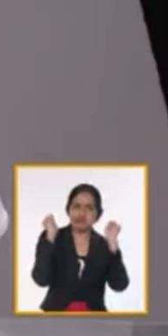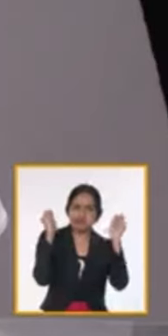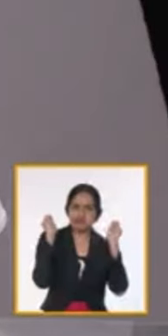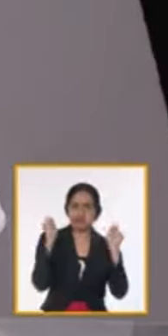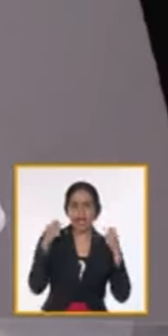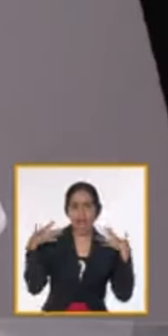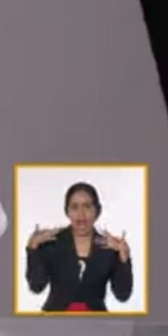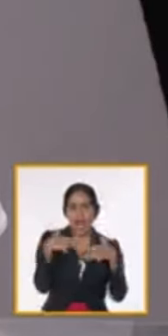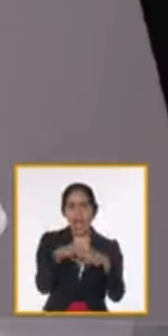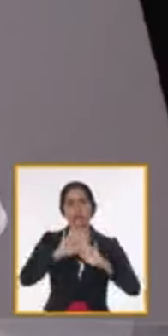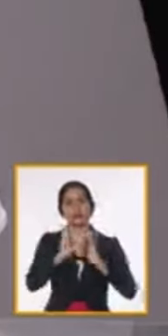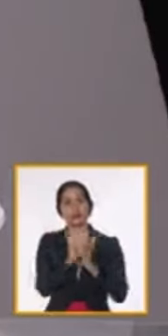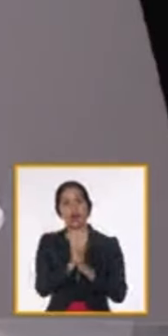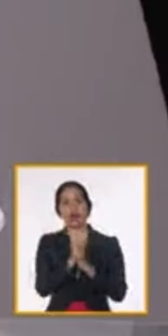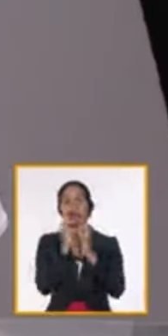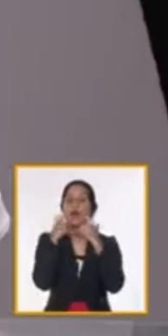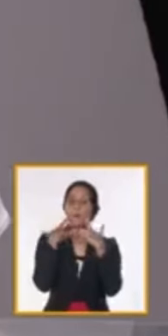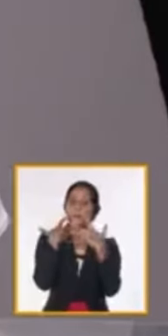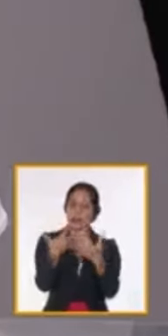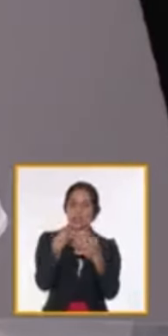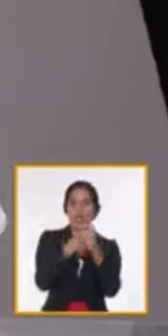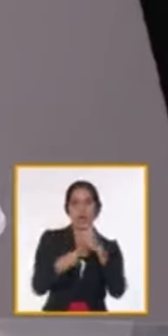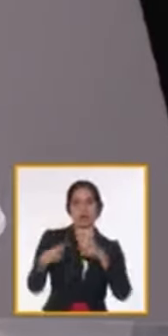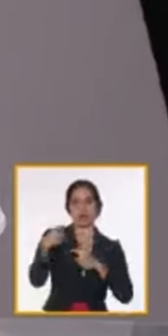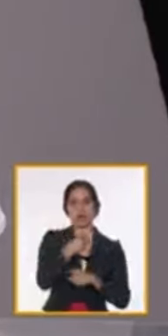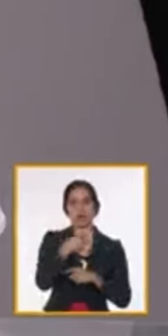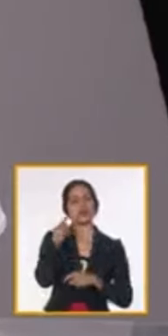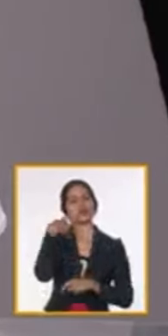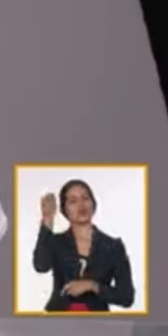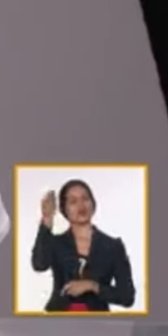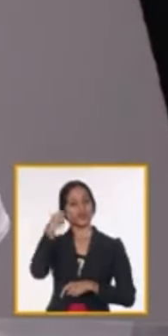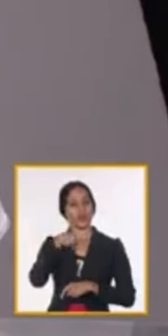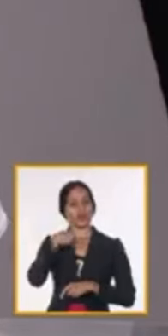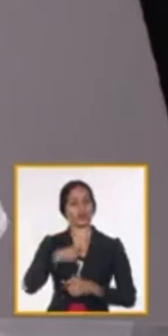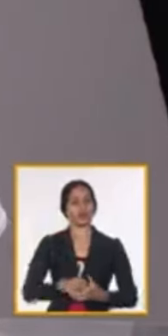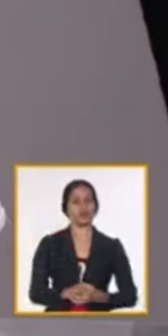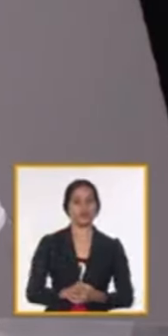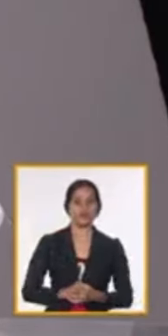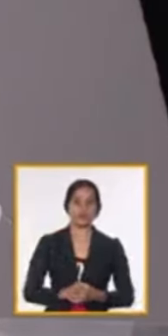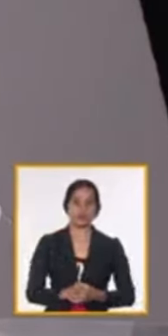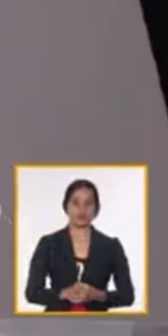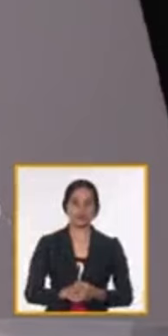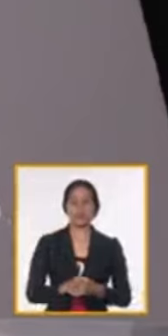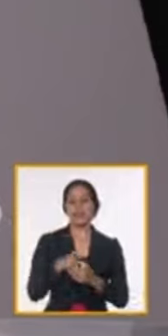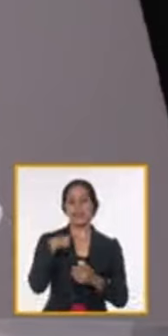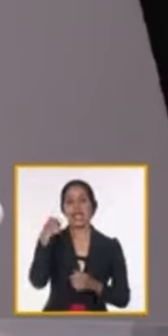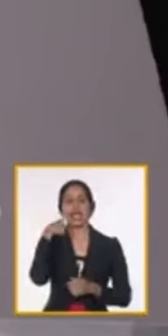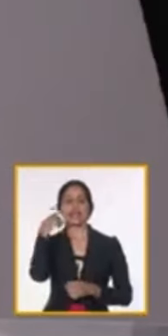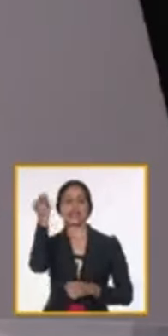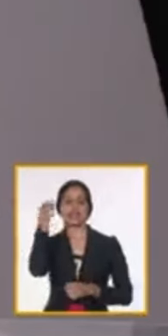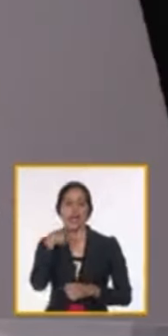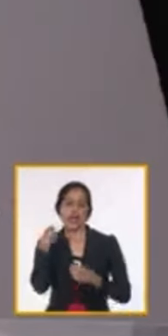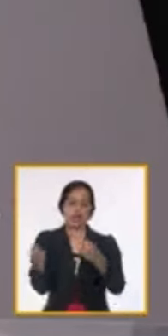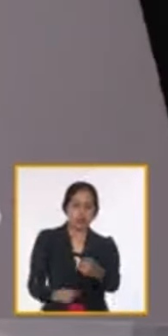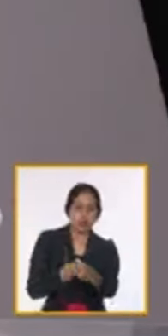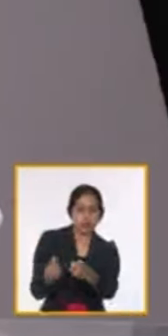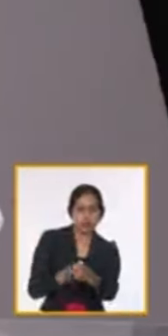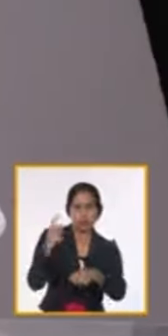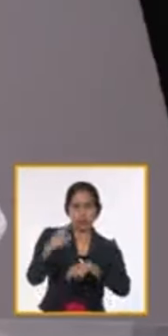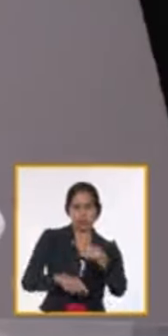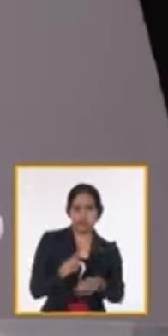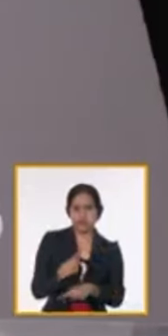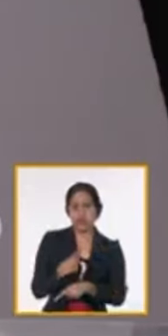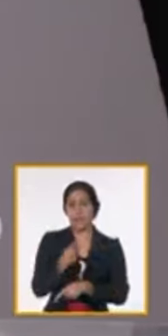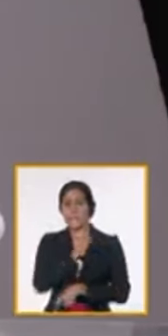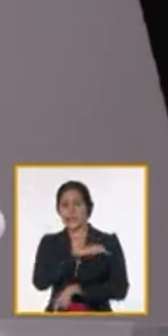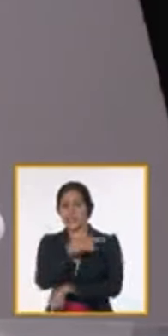abrir una brecha en el imperialismo. Es ver que están luchando directamente contra Palestina y es buscar la manera de